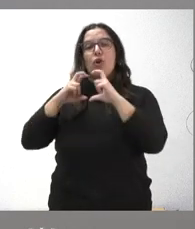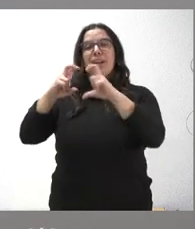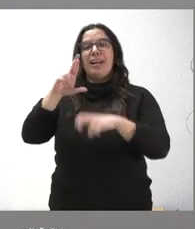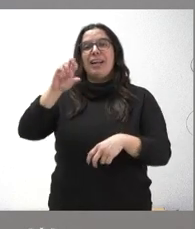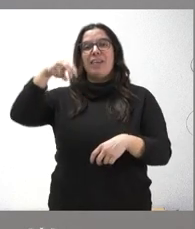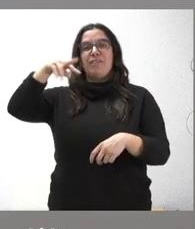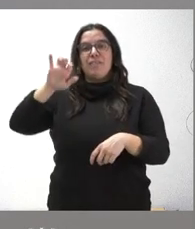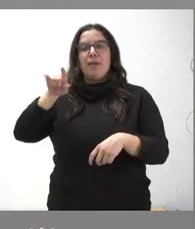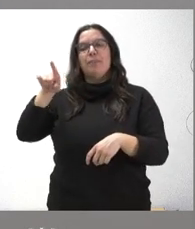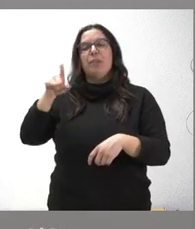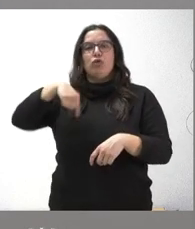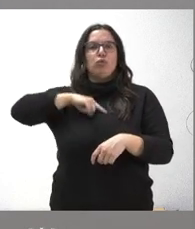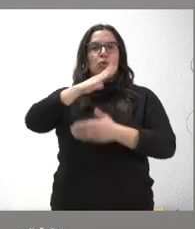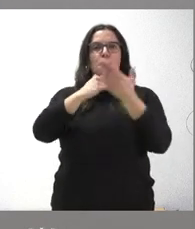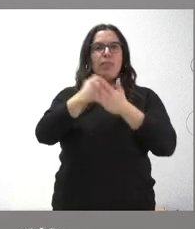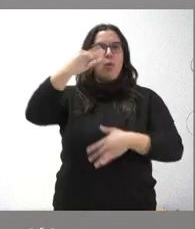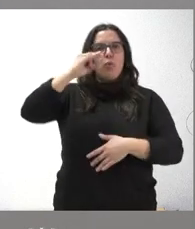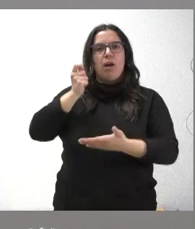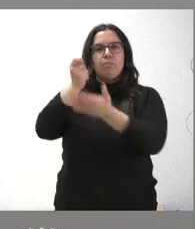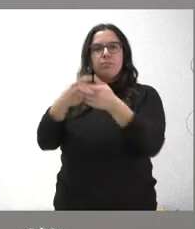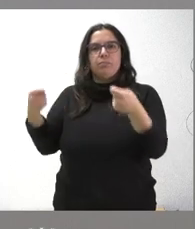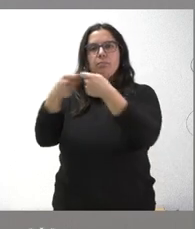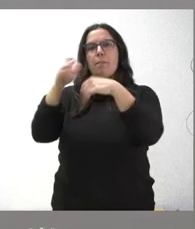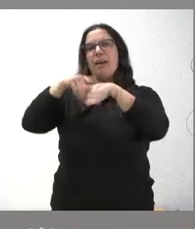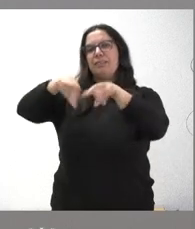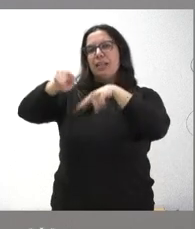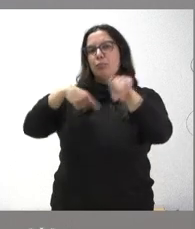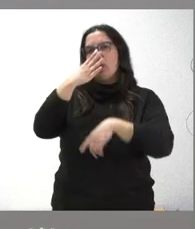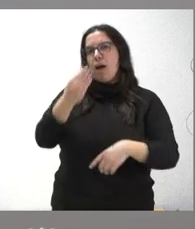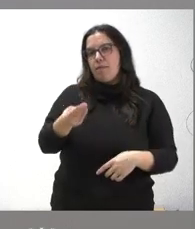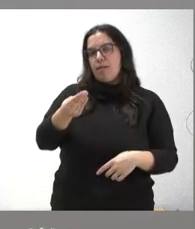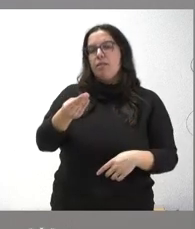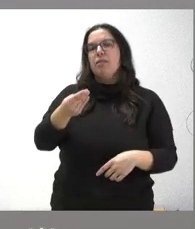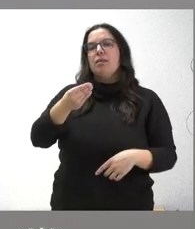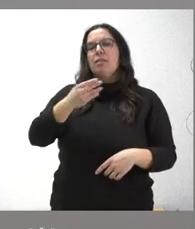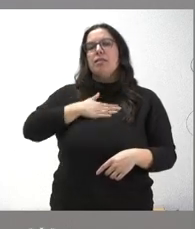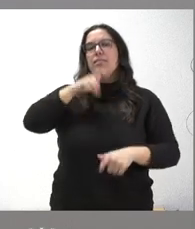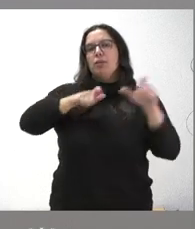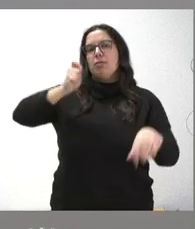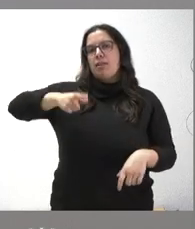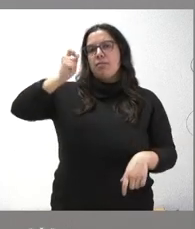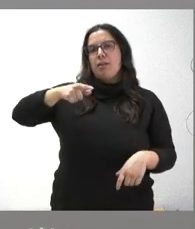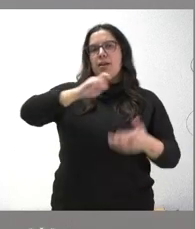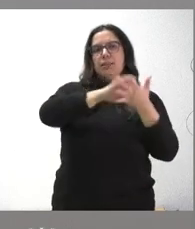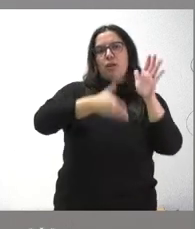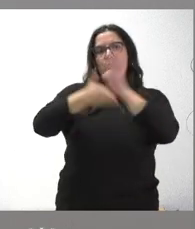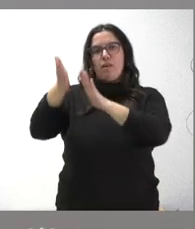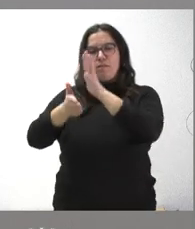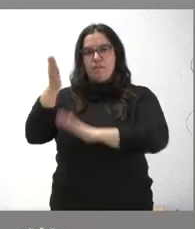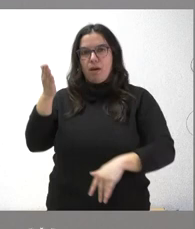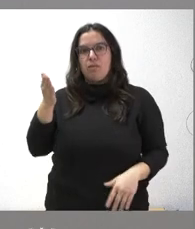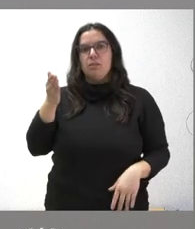hacemos como única comunidad Autónoma para el transporte en Ave de viajeros recurrentes desde Castilla de León que tiene